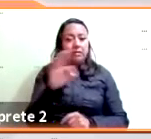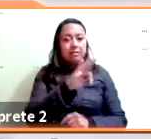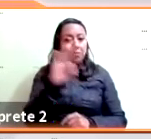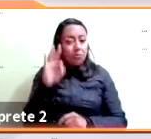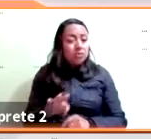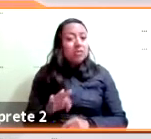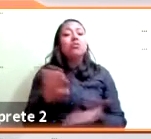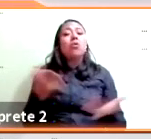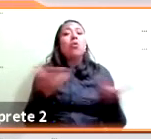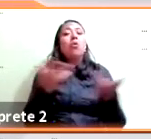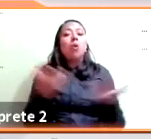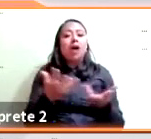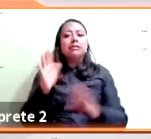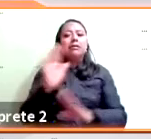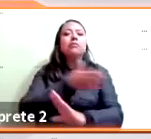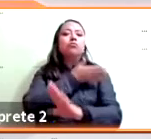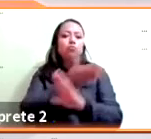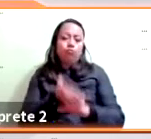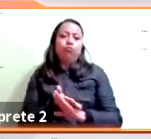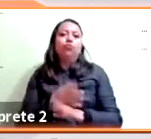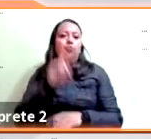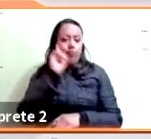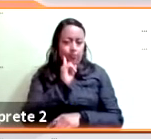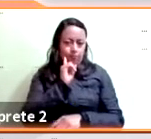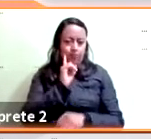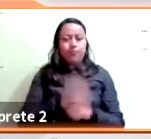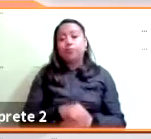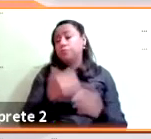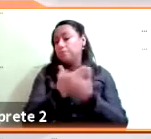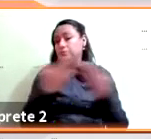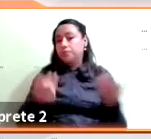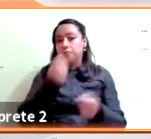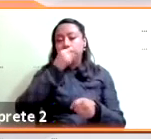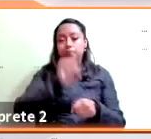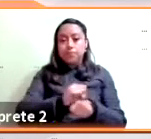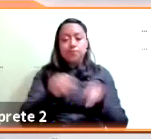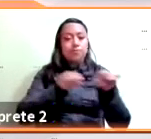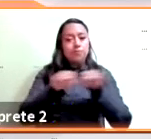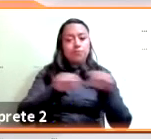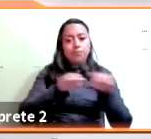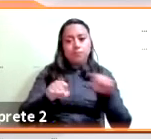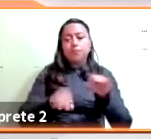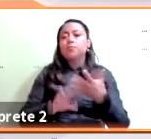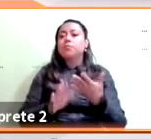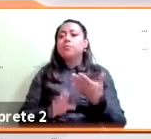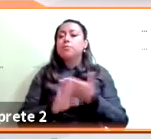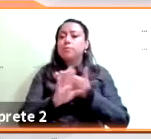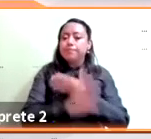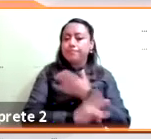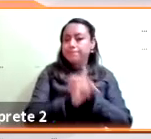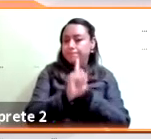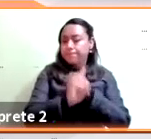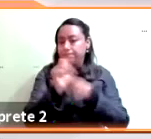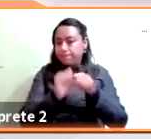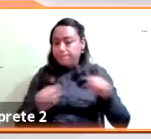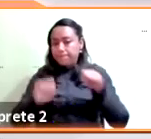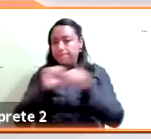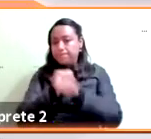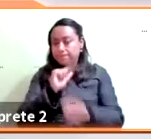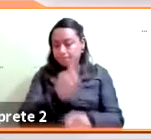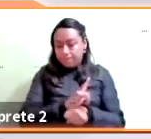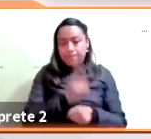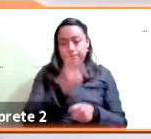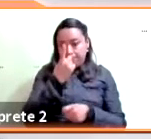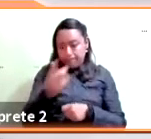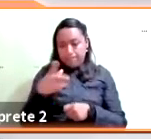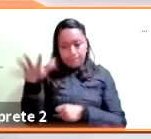ejercido en contra de mujeres. Por su parte, la Secretaría de Trabajo y Previsión Social determina que cuando el ambiente laboral se ve afectado